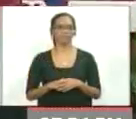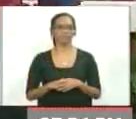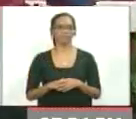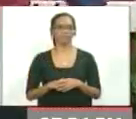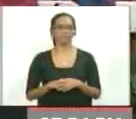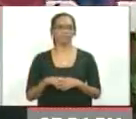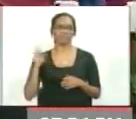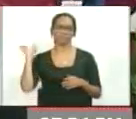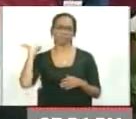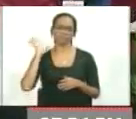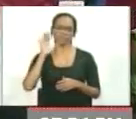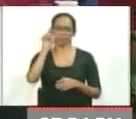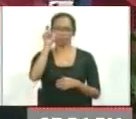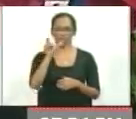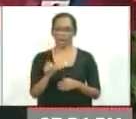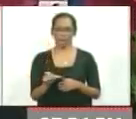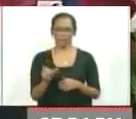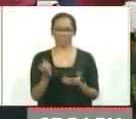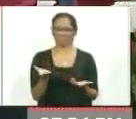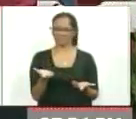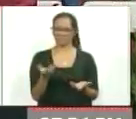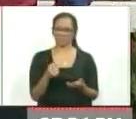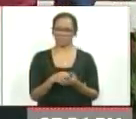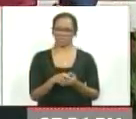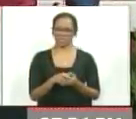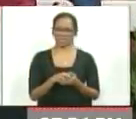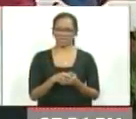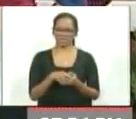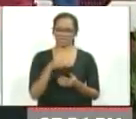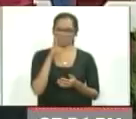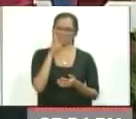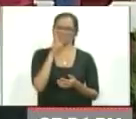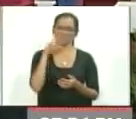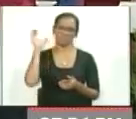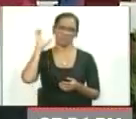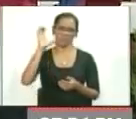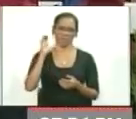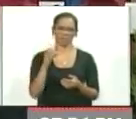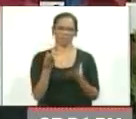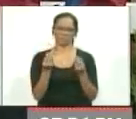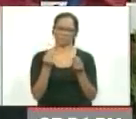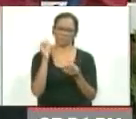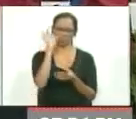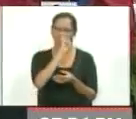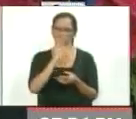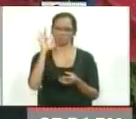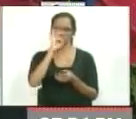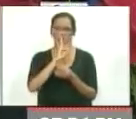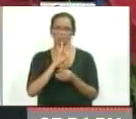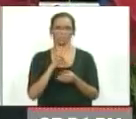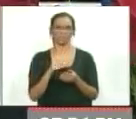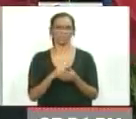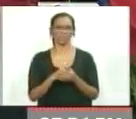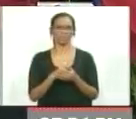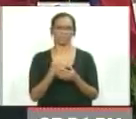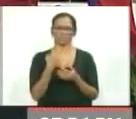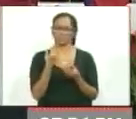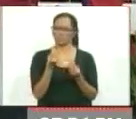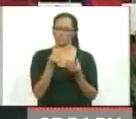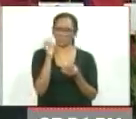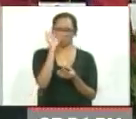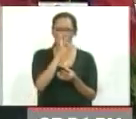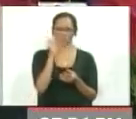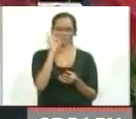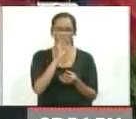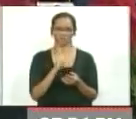llegó un personaje de esos nefastos para la patria. Muy tóxico, lo llaman ahora, le dicen, muy tóxico.